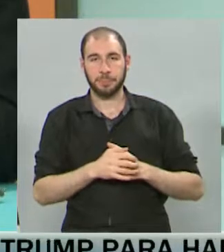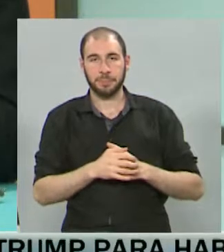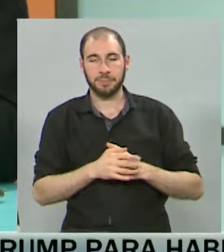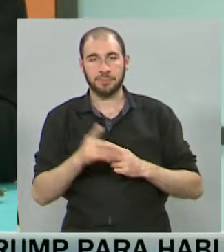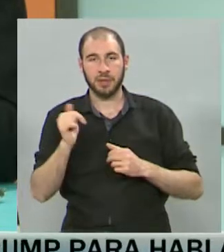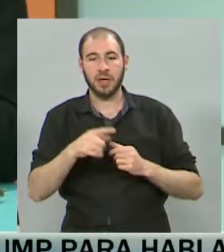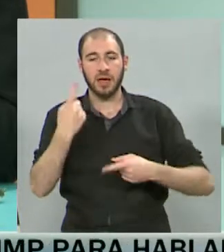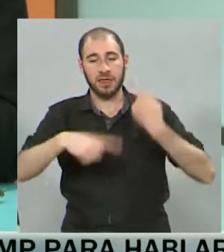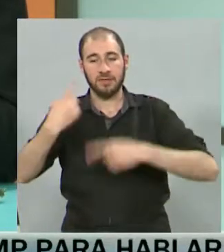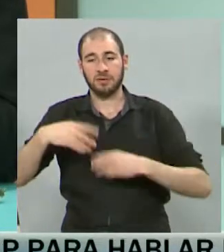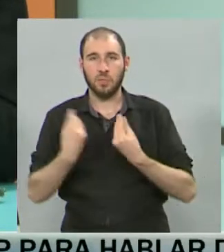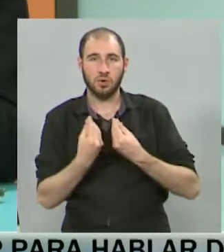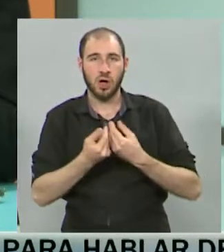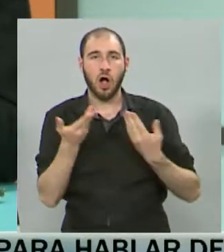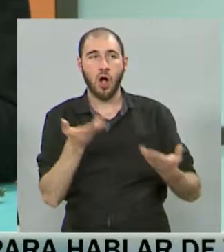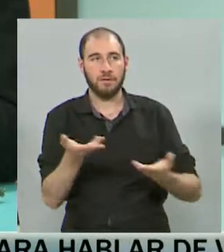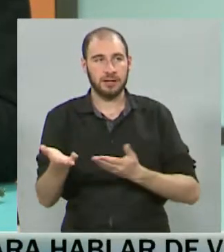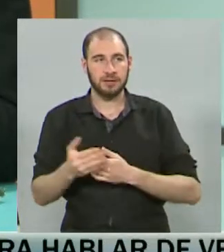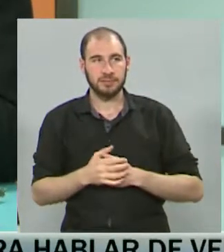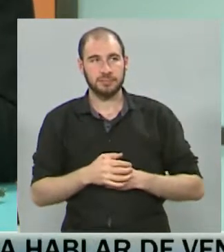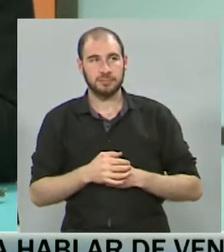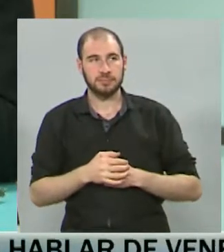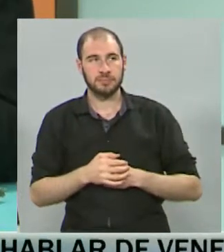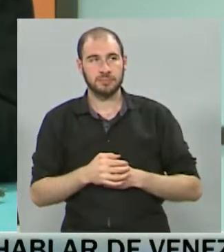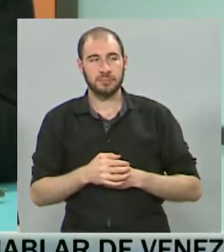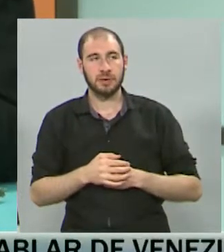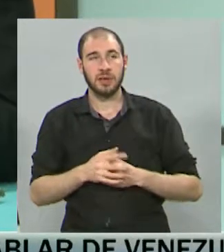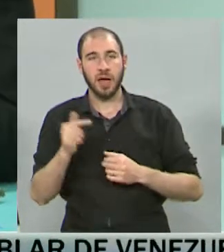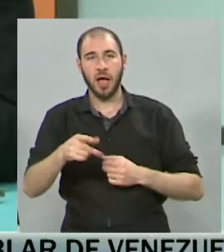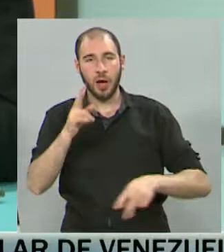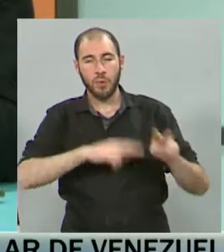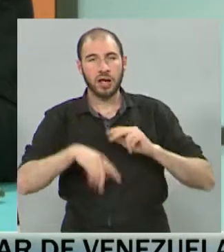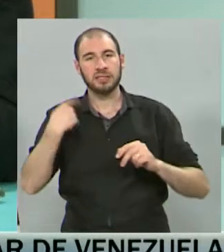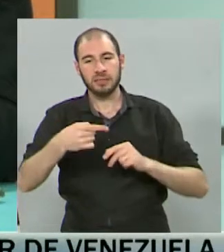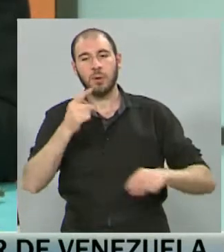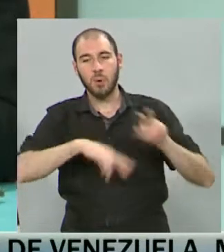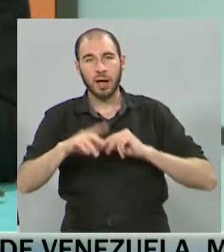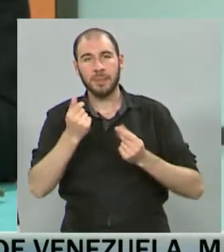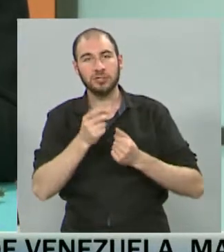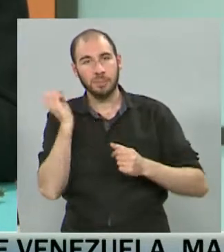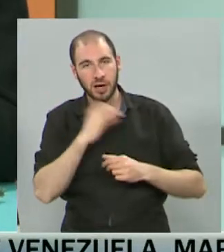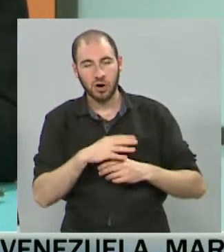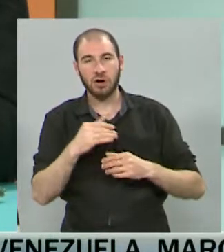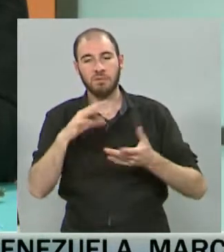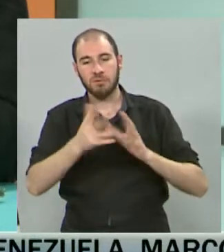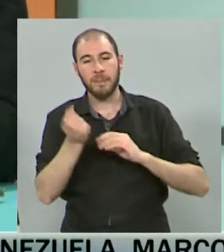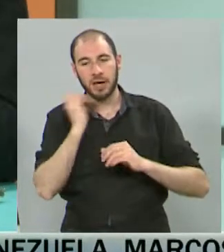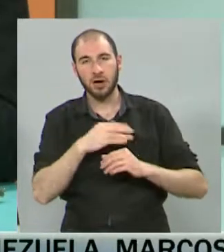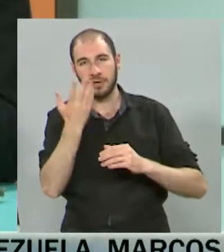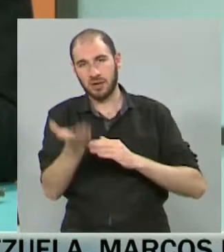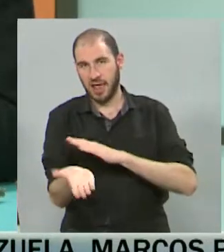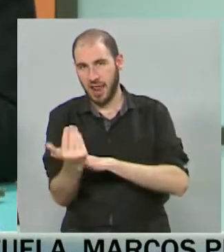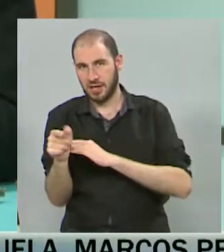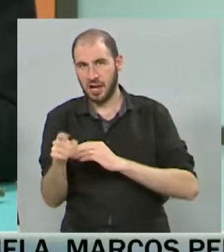hay muchas variantes en la oferta. En ese sentido hay que buscar permanentemente el mejor precio y las mejores condiciones para el